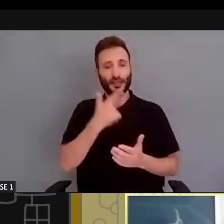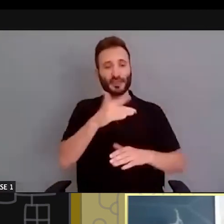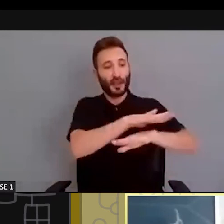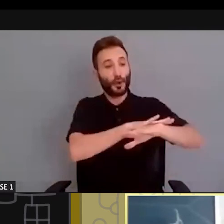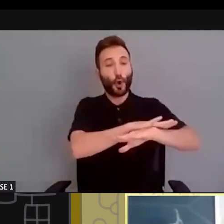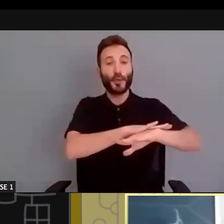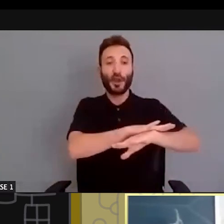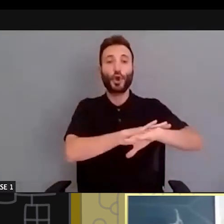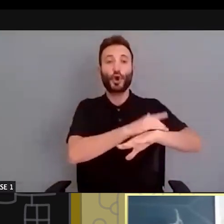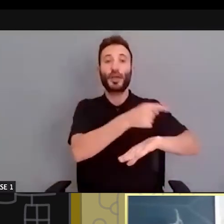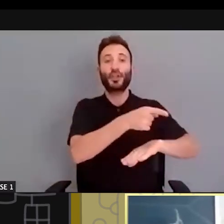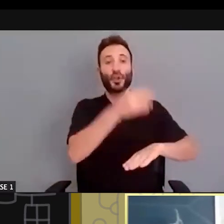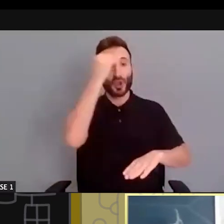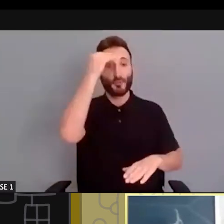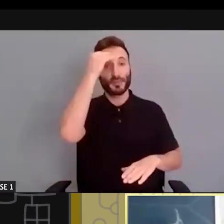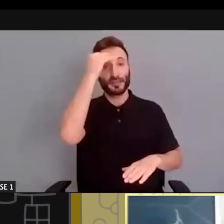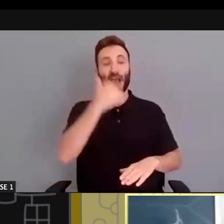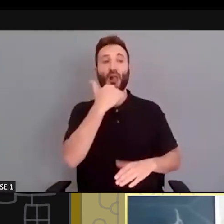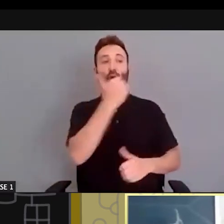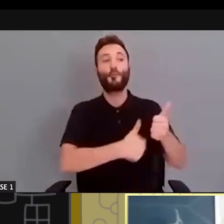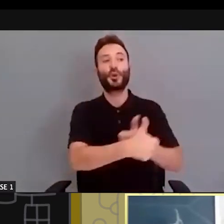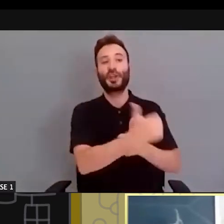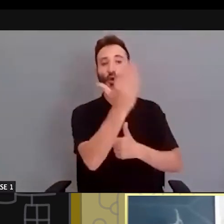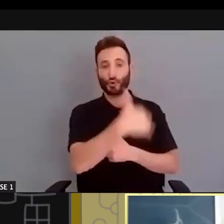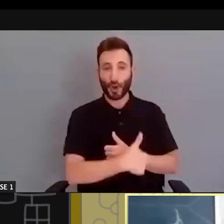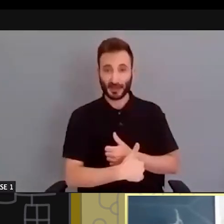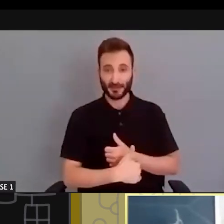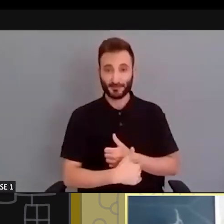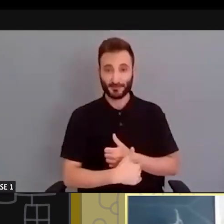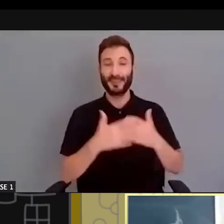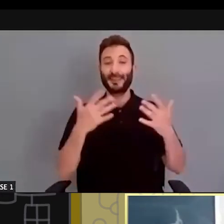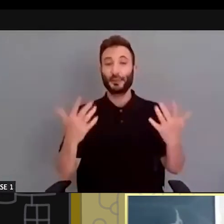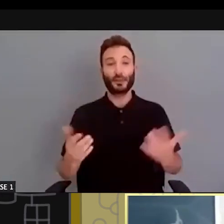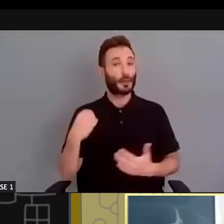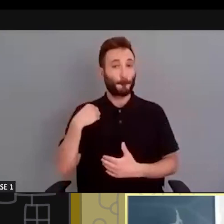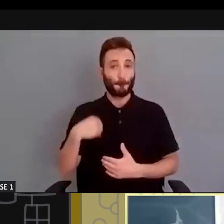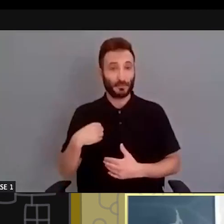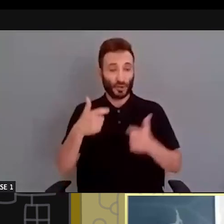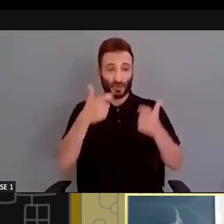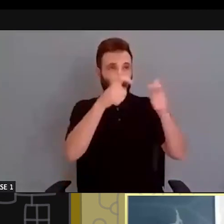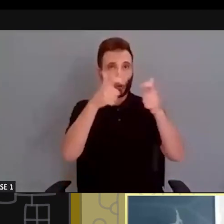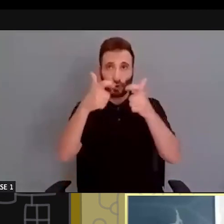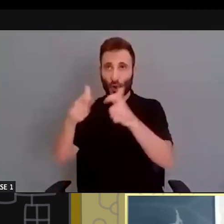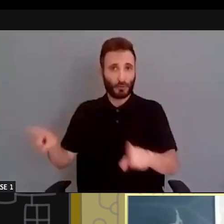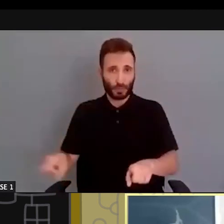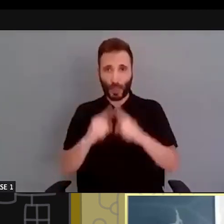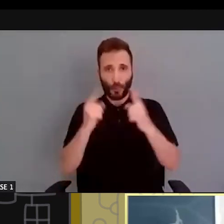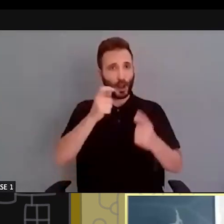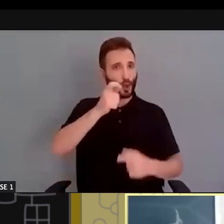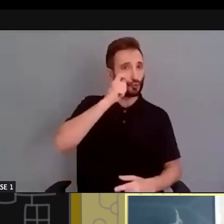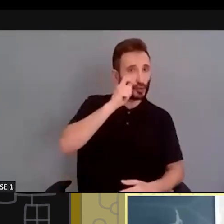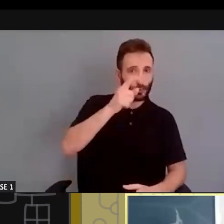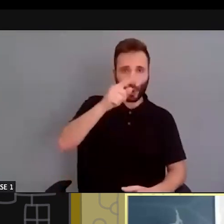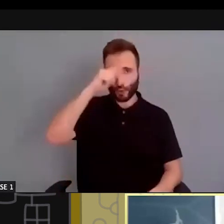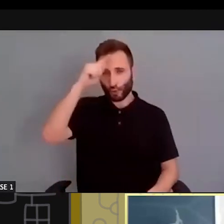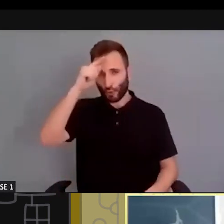mismo no considera algo como prioritario. Lo mismo vale para cualquier sector, para turismo, cultura o lo que sea.